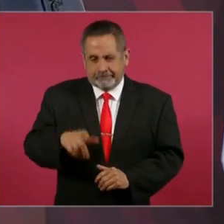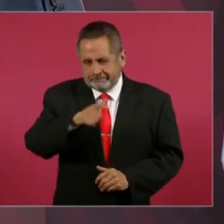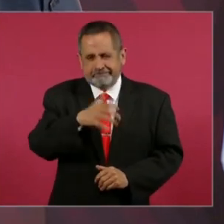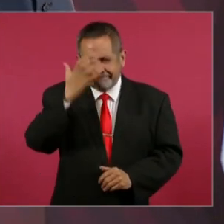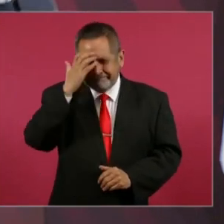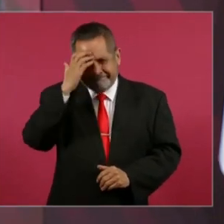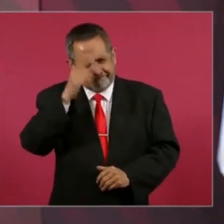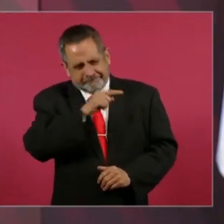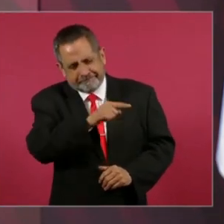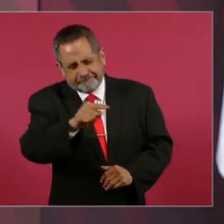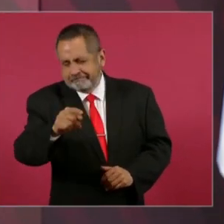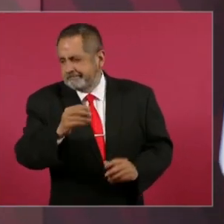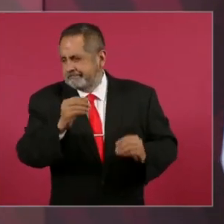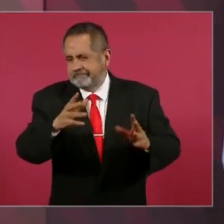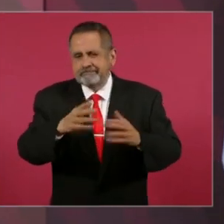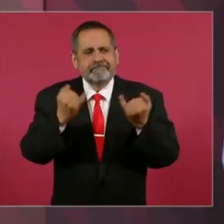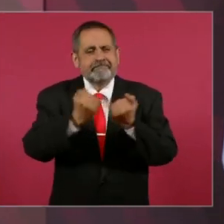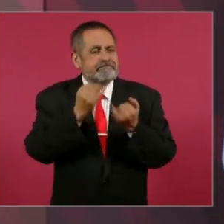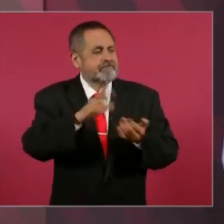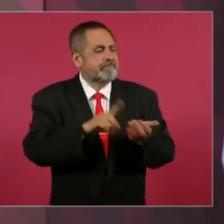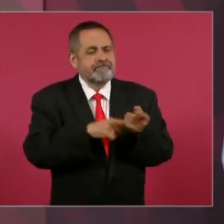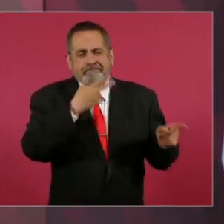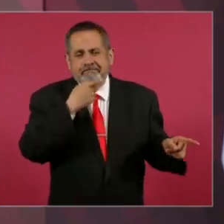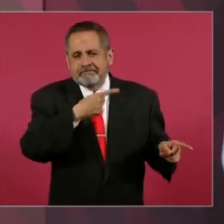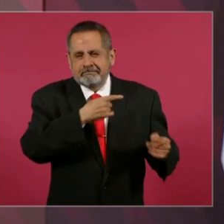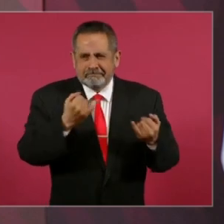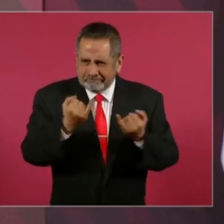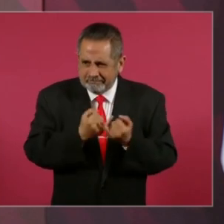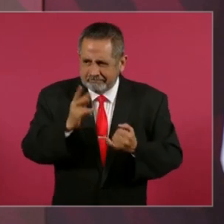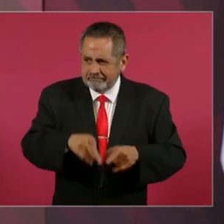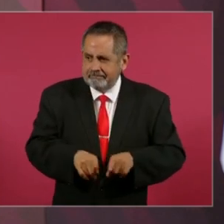Conocemos muchos, así como el señor,